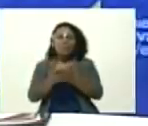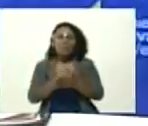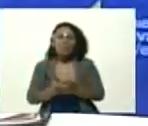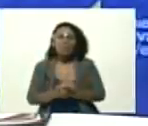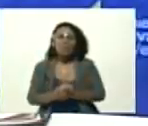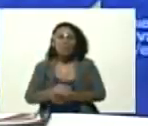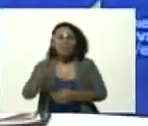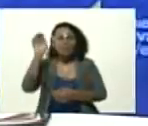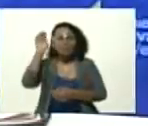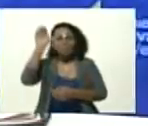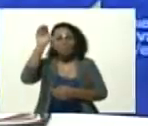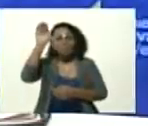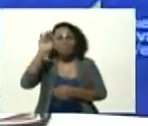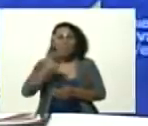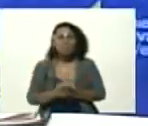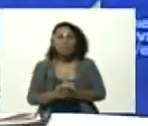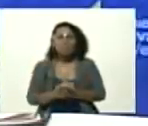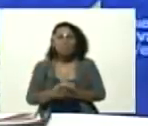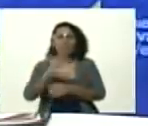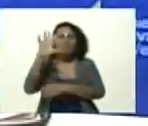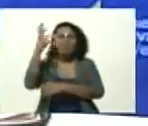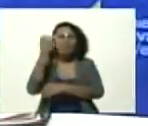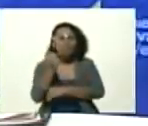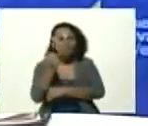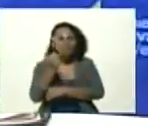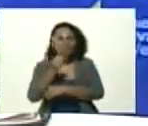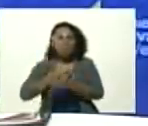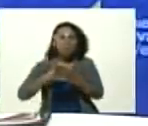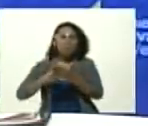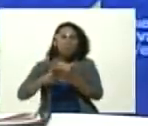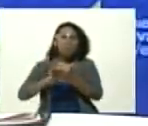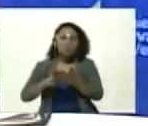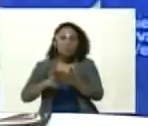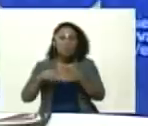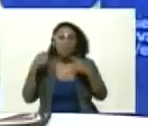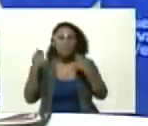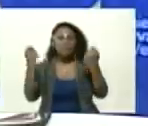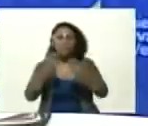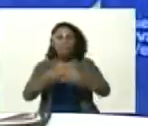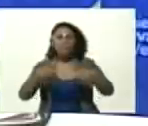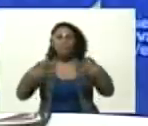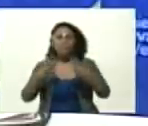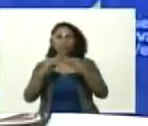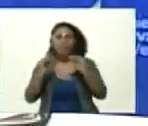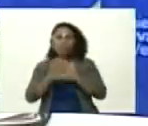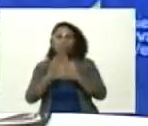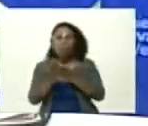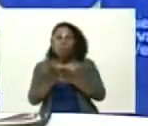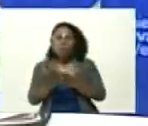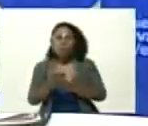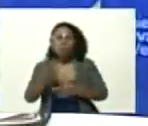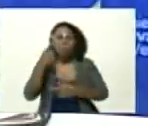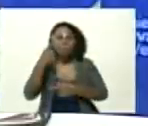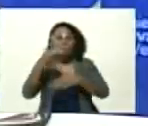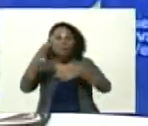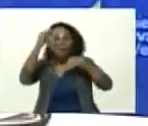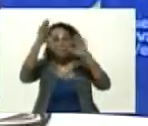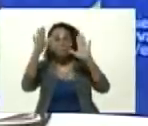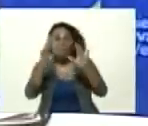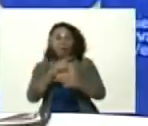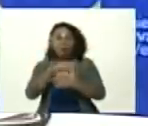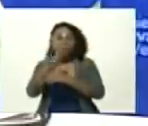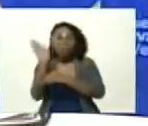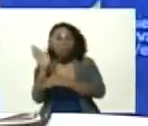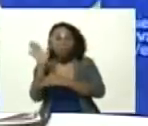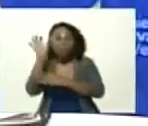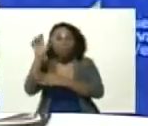y de un futuro de logros, recuperación y prosperidad. Todo el mundo, pues, mosca, pendiente, en el oriente del